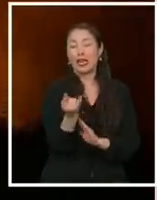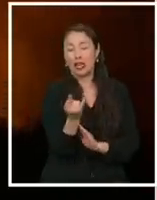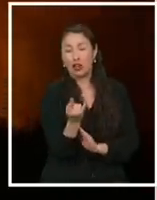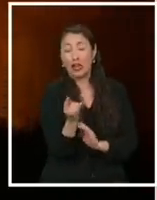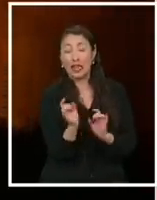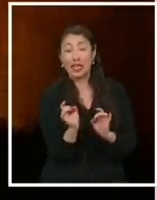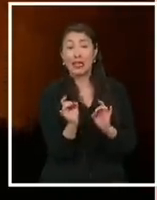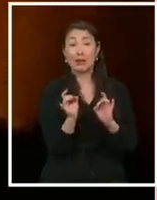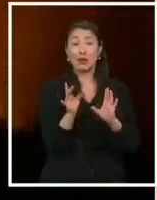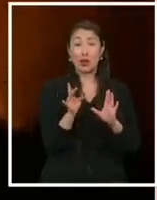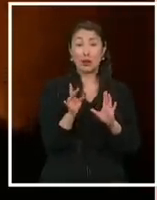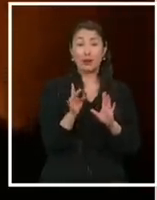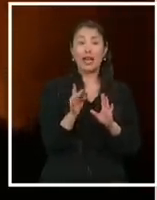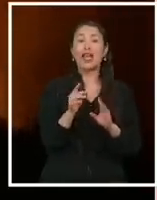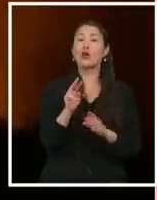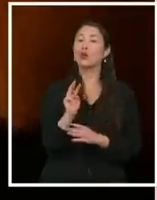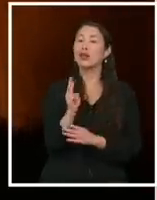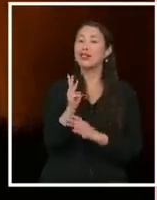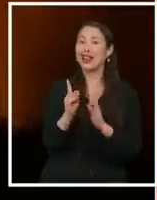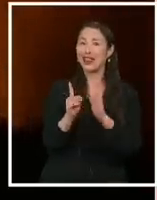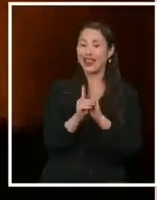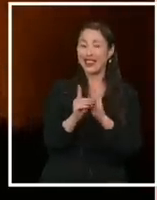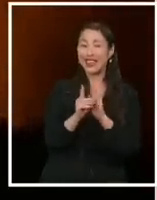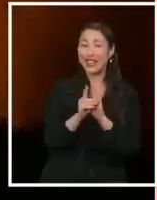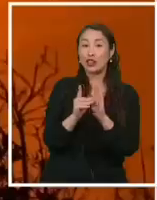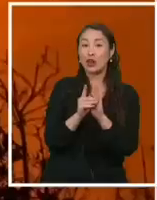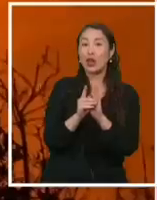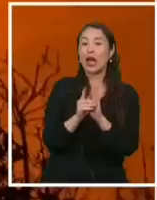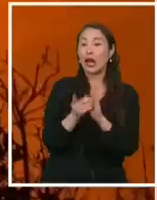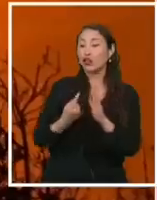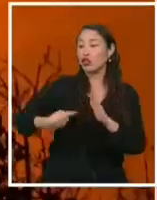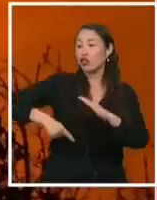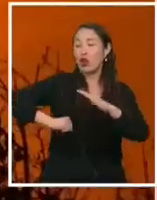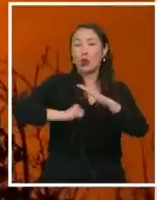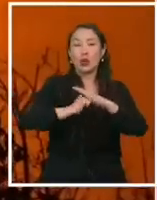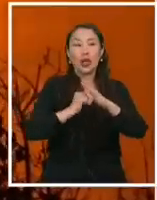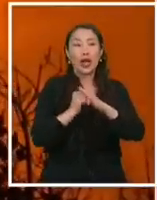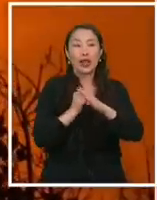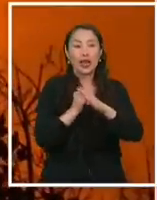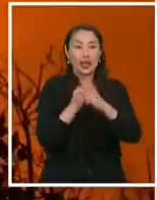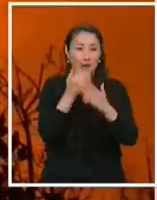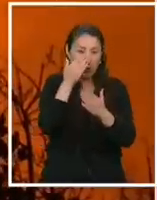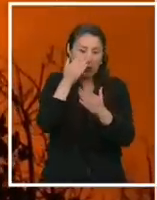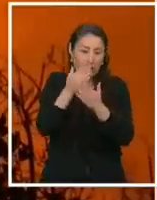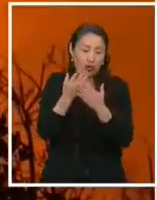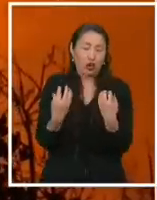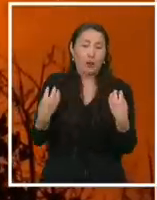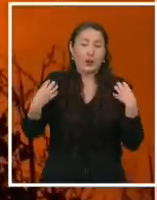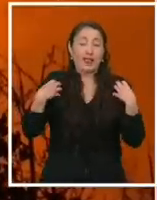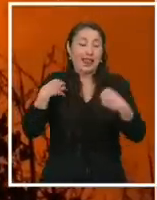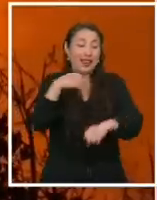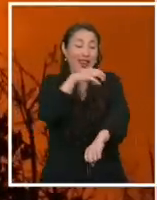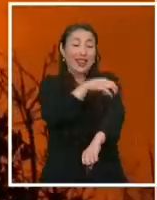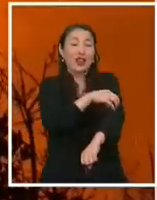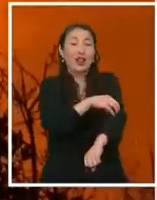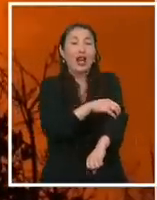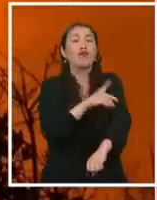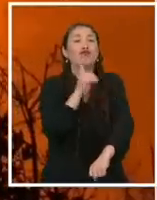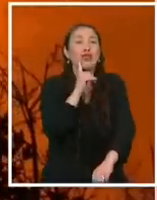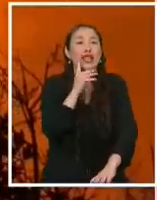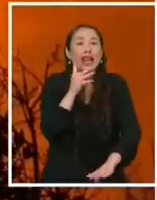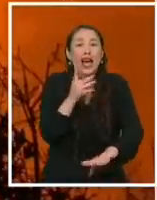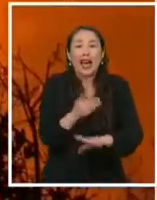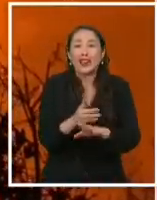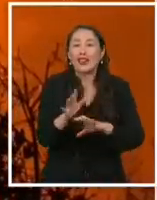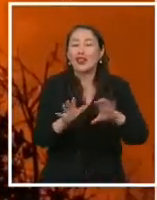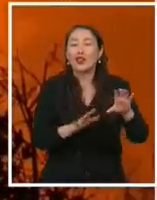también que formulara un tercer decreto que nos permita a las autoridades al frente del gobierno regional contar y disponer de recursos de